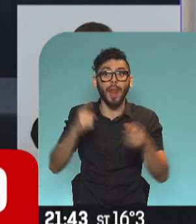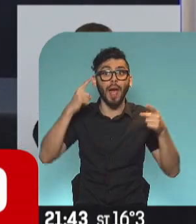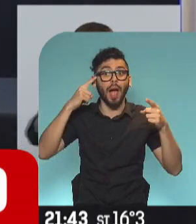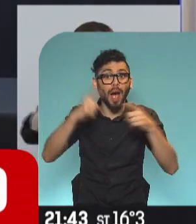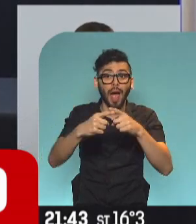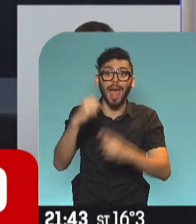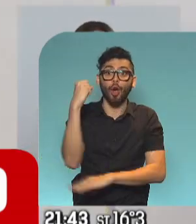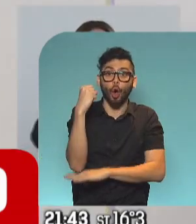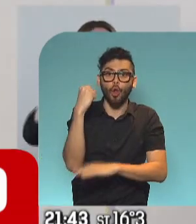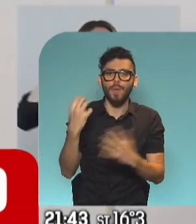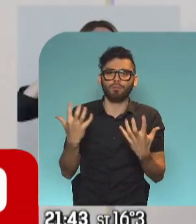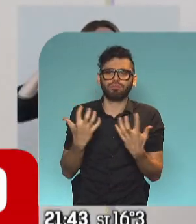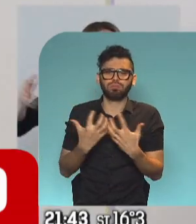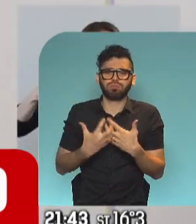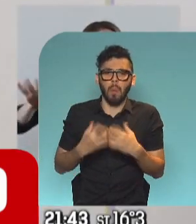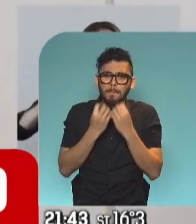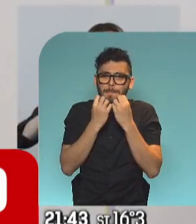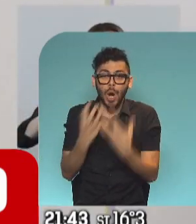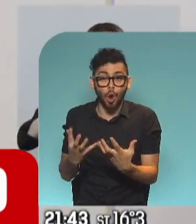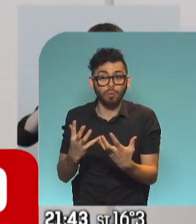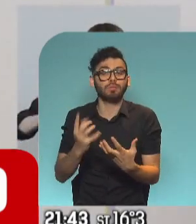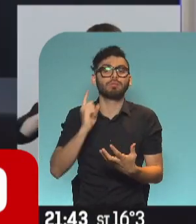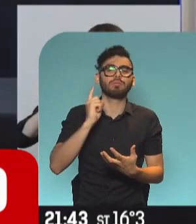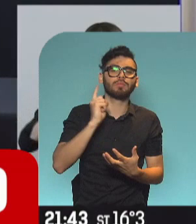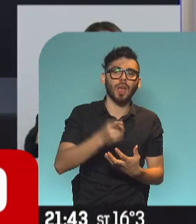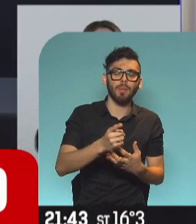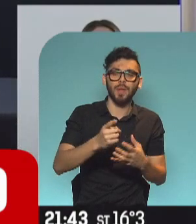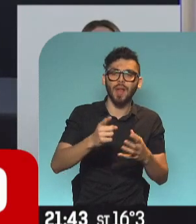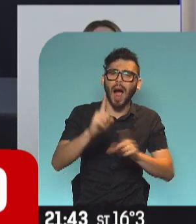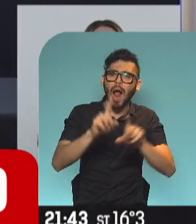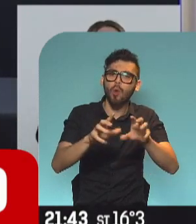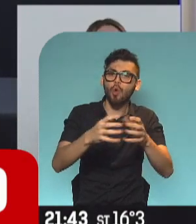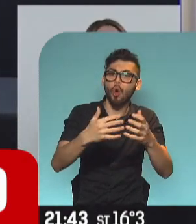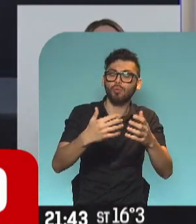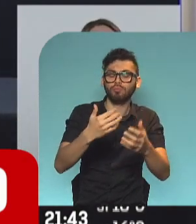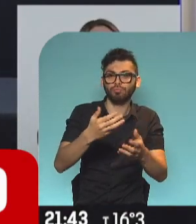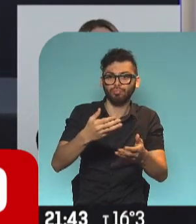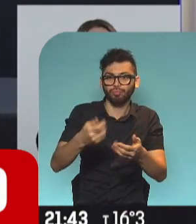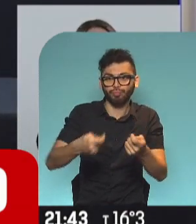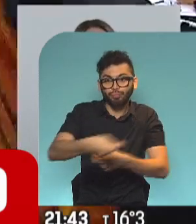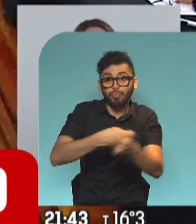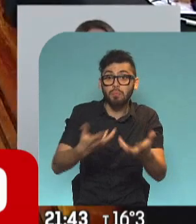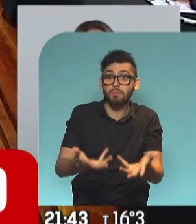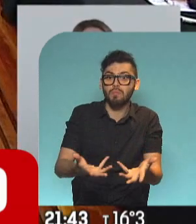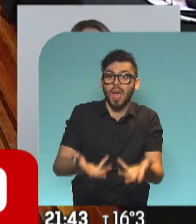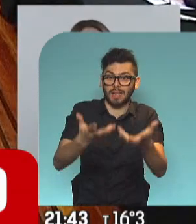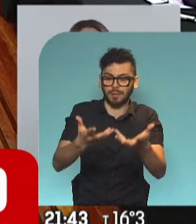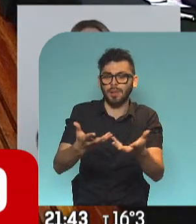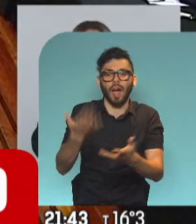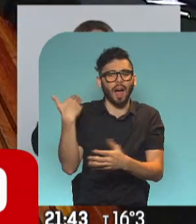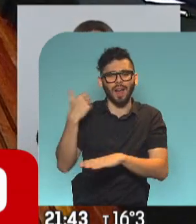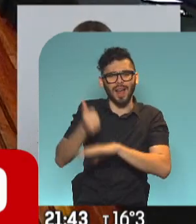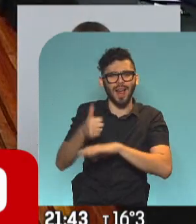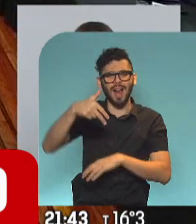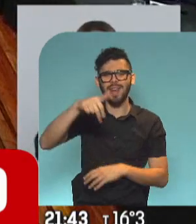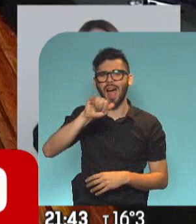y fundamentalmente apuntalar el desarrollo de sectores clave. Ya junto a Nazarena Lomagno lo hemos venido anunciando desde que